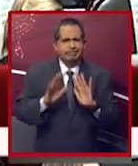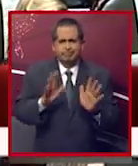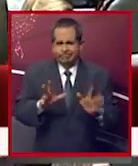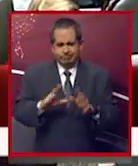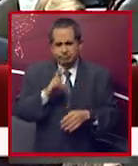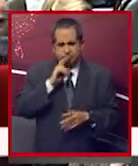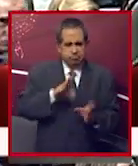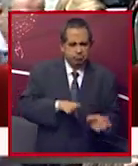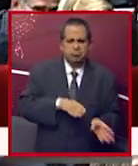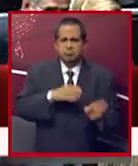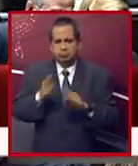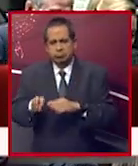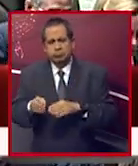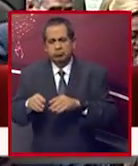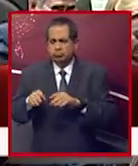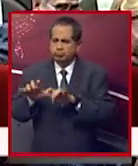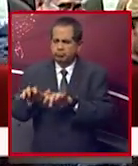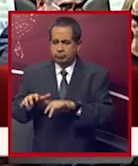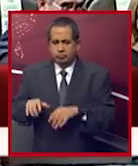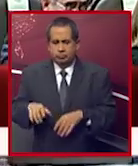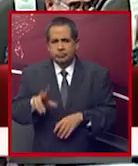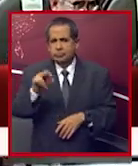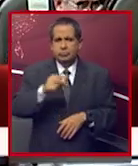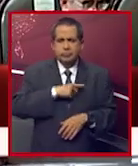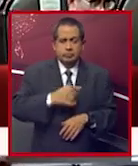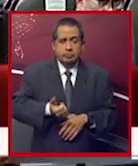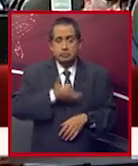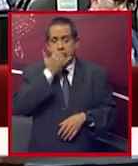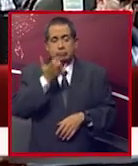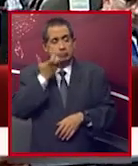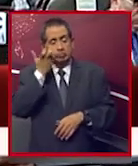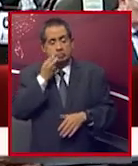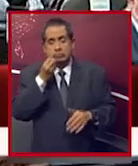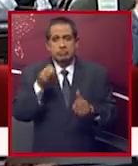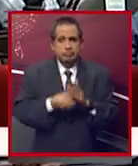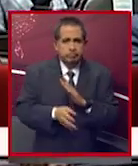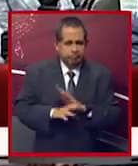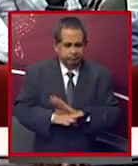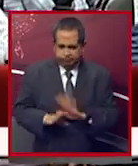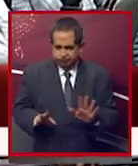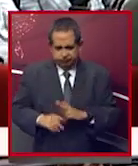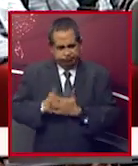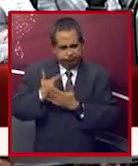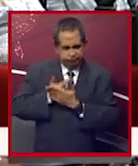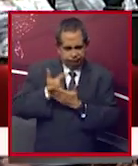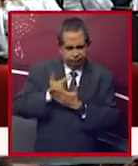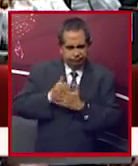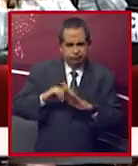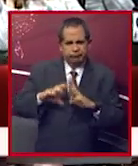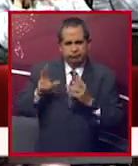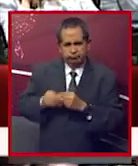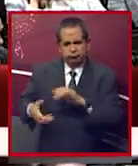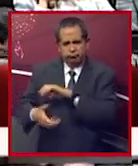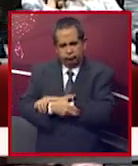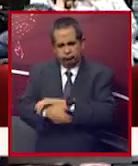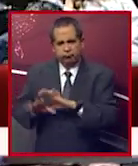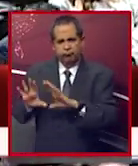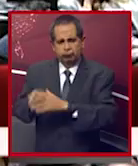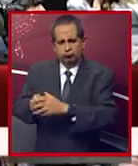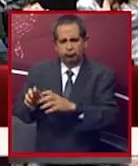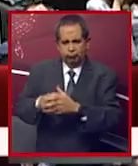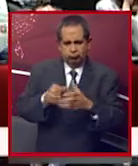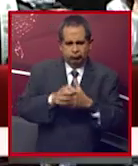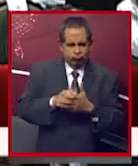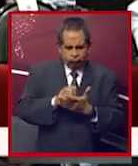evite que por errores humanos ya deliberados, ya sin mala fe, cuenten mal los votos de las coaliciones y permitan